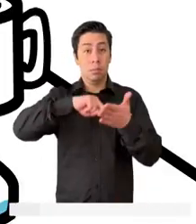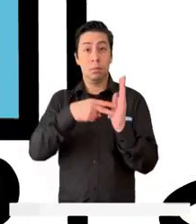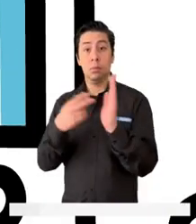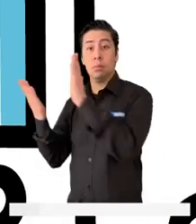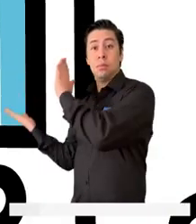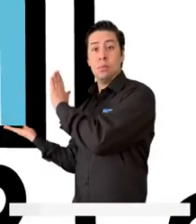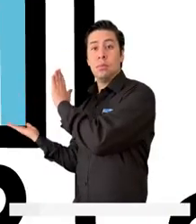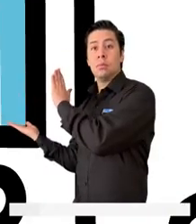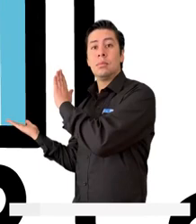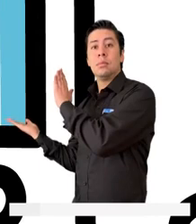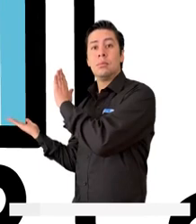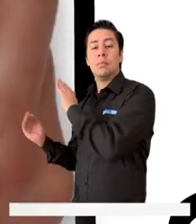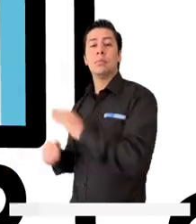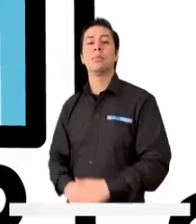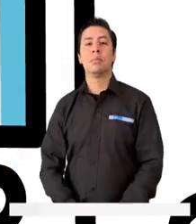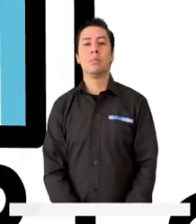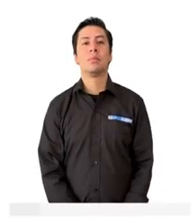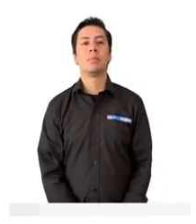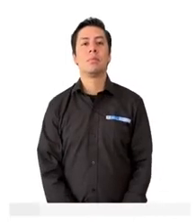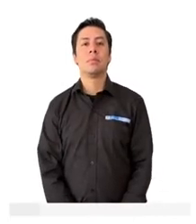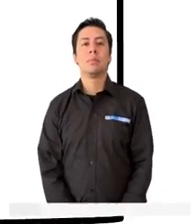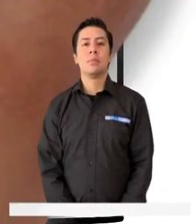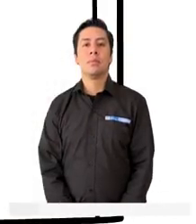¿Usted sabe qué es unidad en línea?